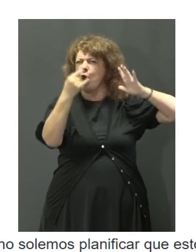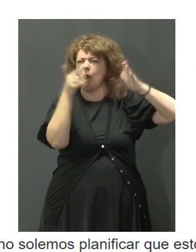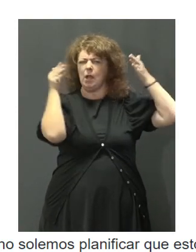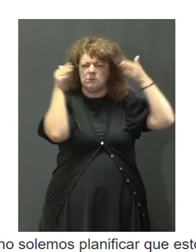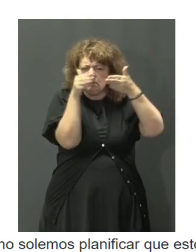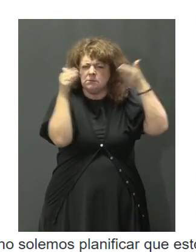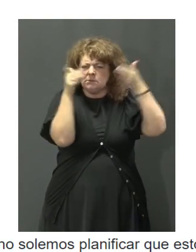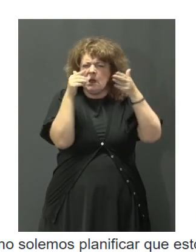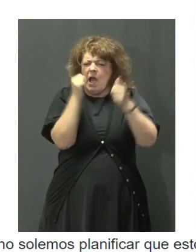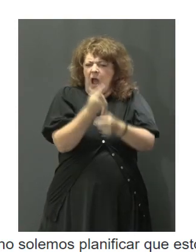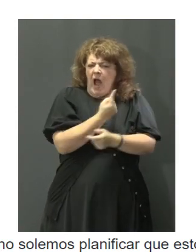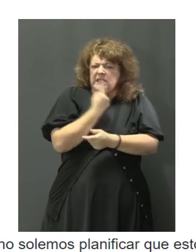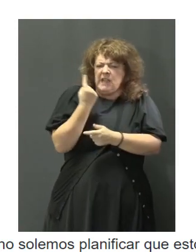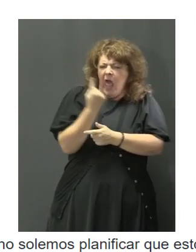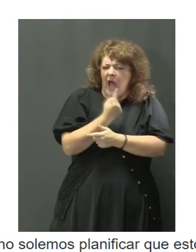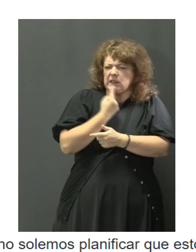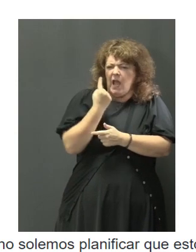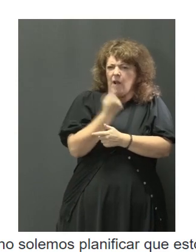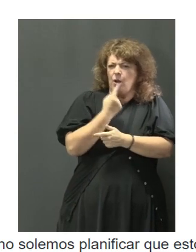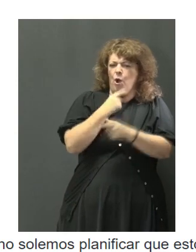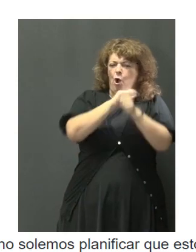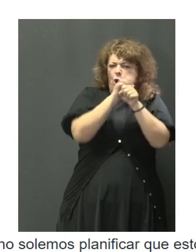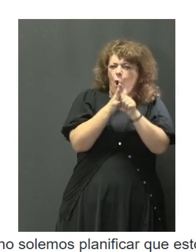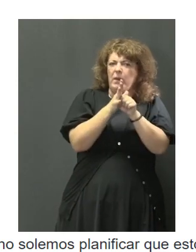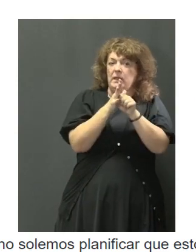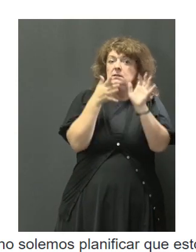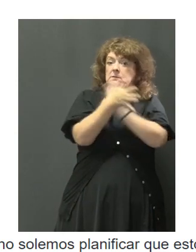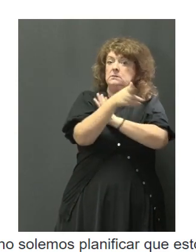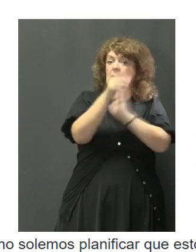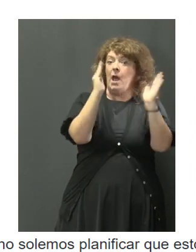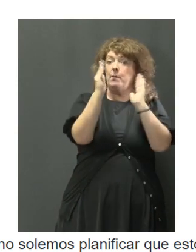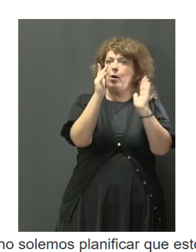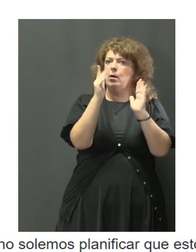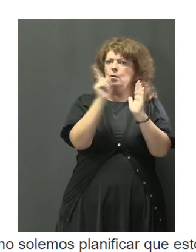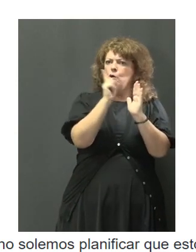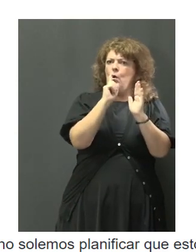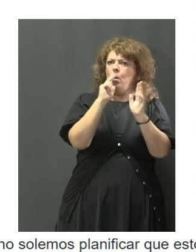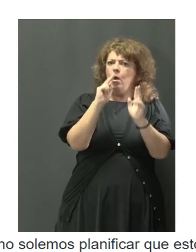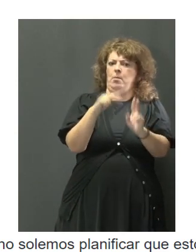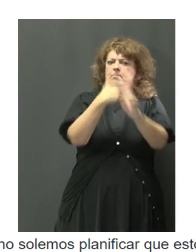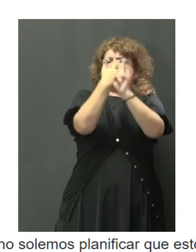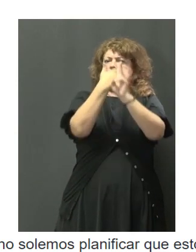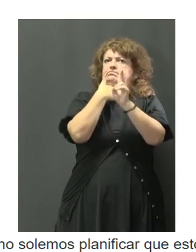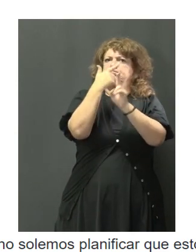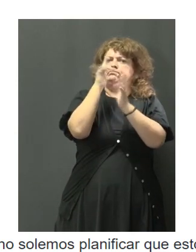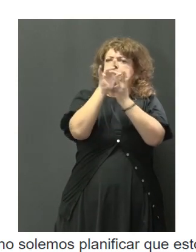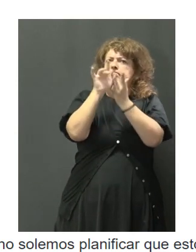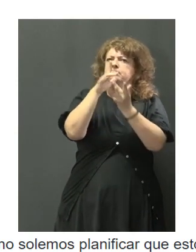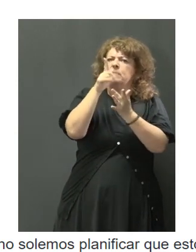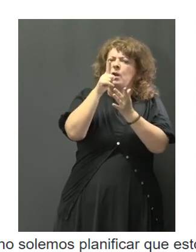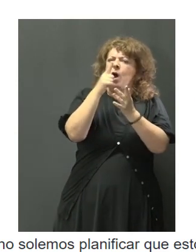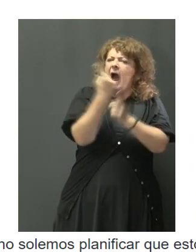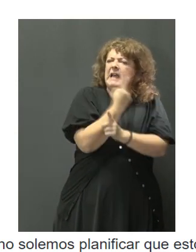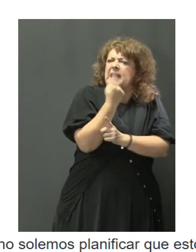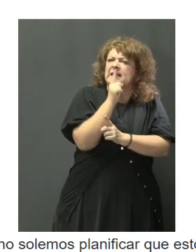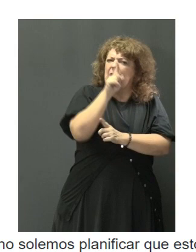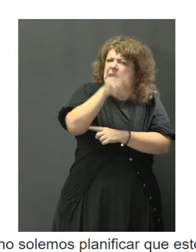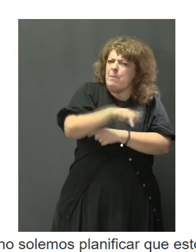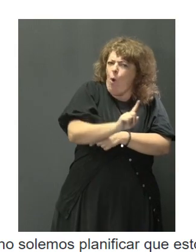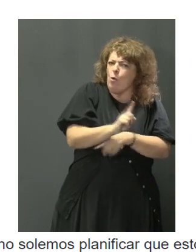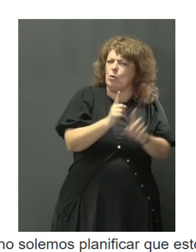puede ser aislarte, ¿no? Cuando el COVID precisamente sí, efectivamente demostró que no tenía necesariamente así. Pero yo también suelo